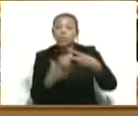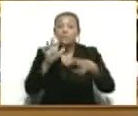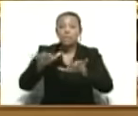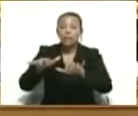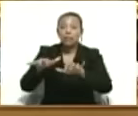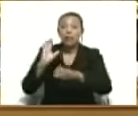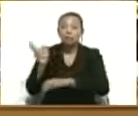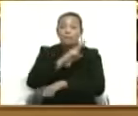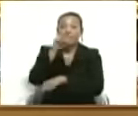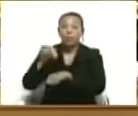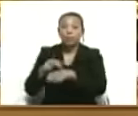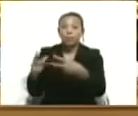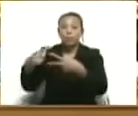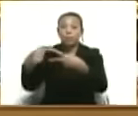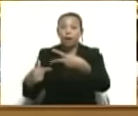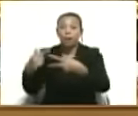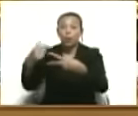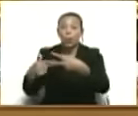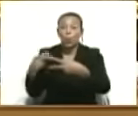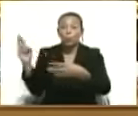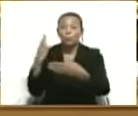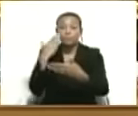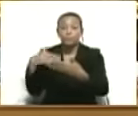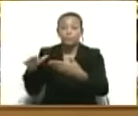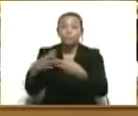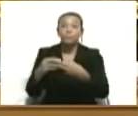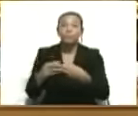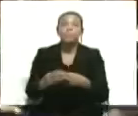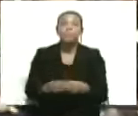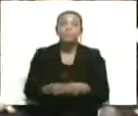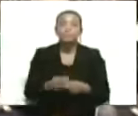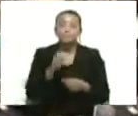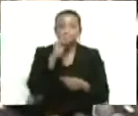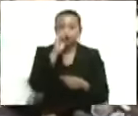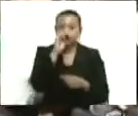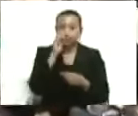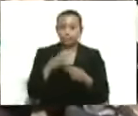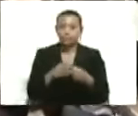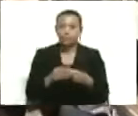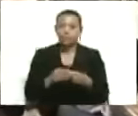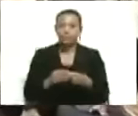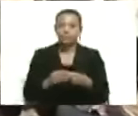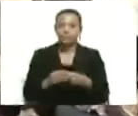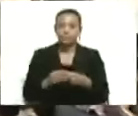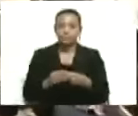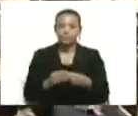la Asamblea Nacional de la República Bolivariana de Venezuela.